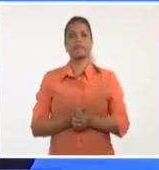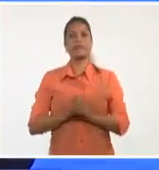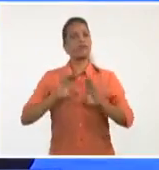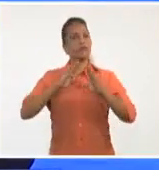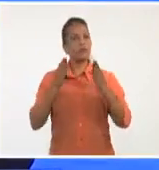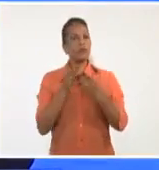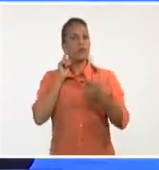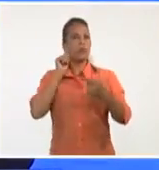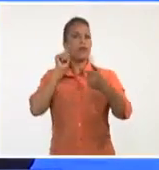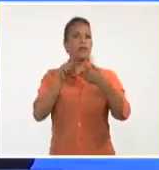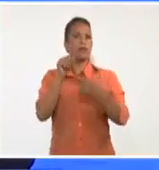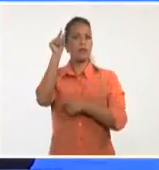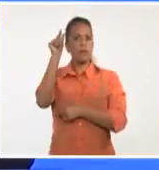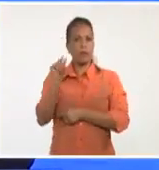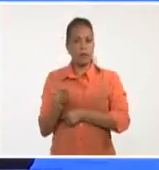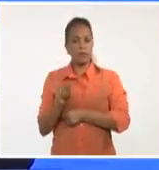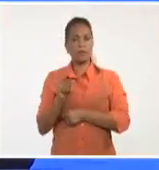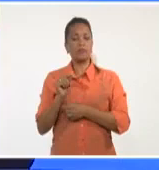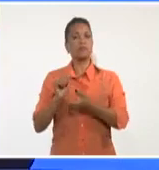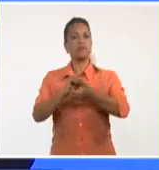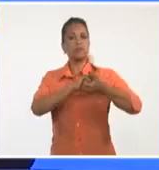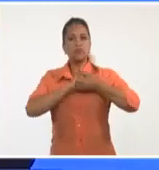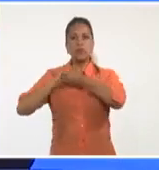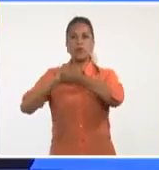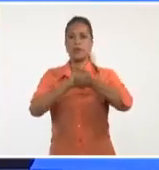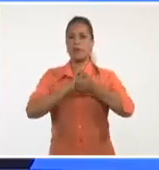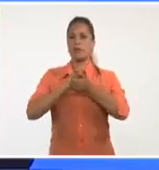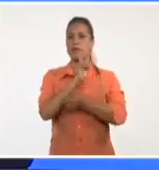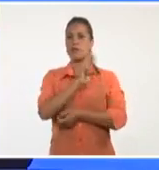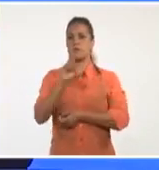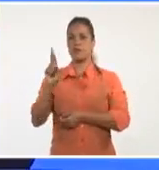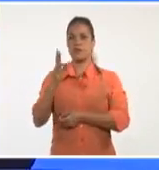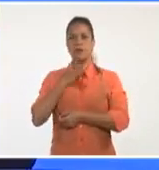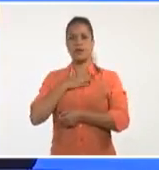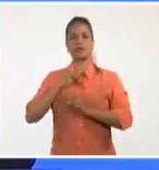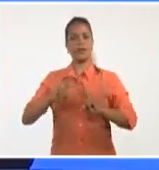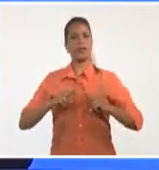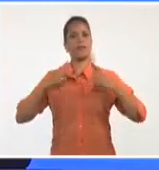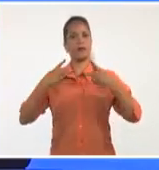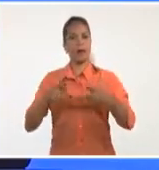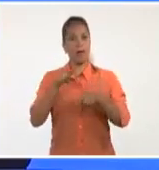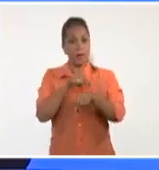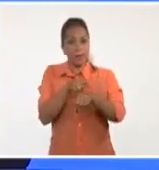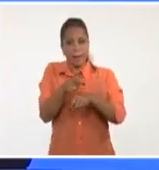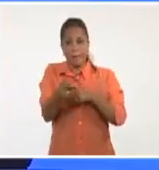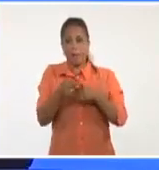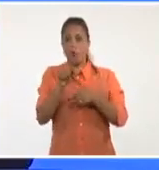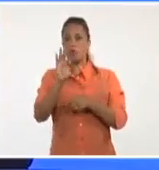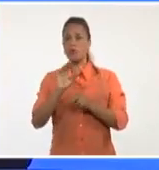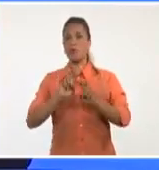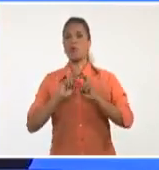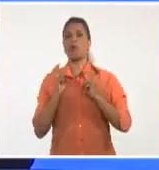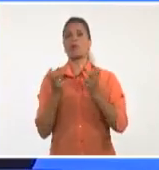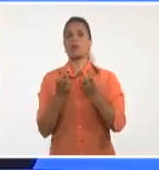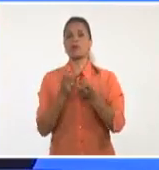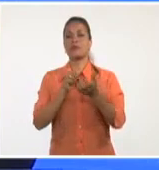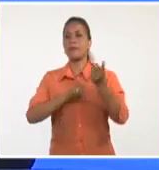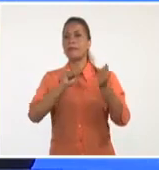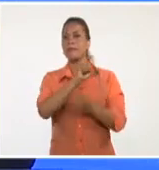humanistas y solidarios de la revolución fueron ratificados en el reciente 8º Congreso del